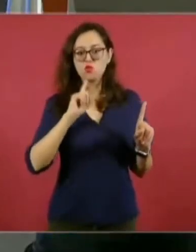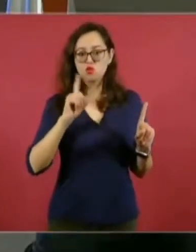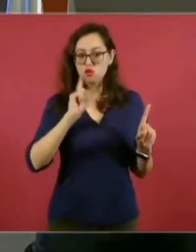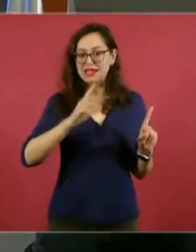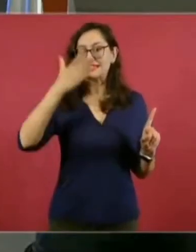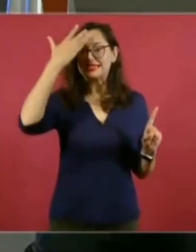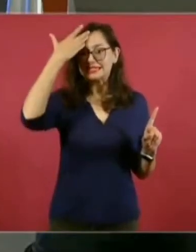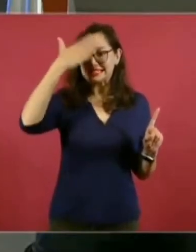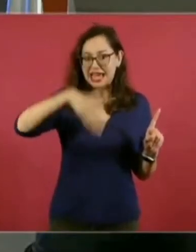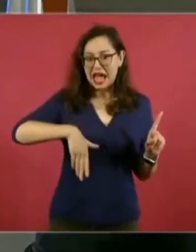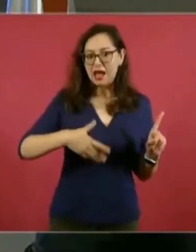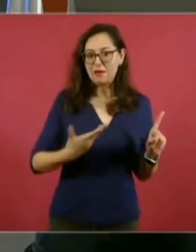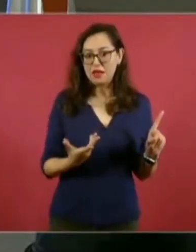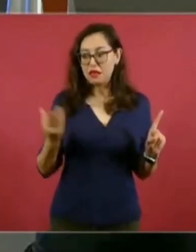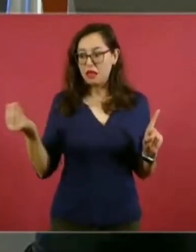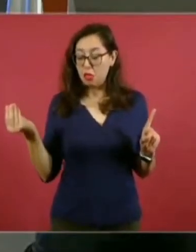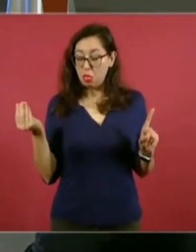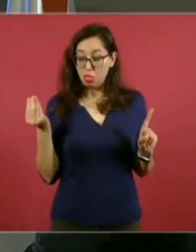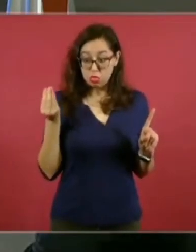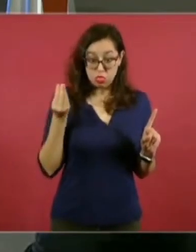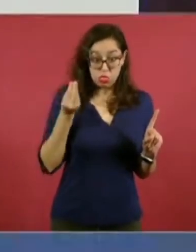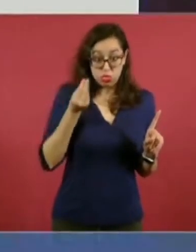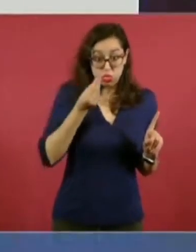ella debió,